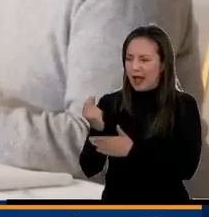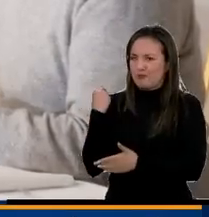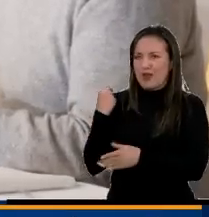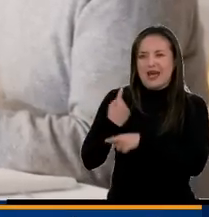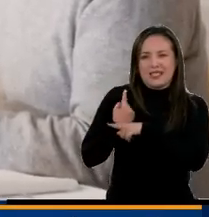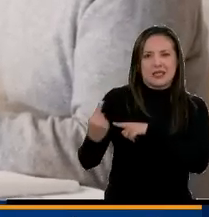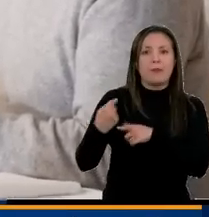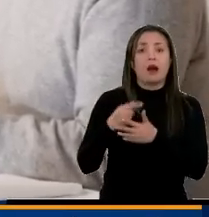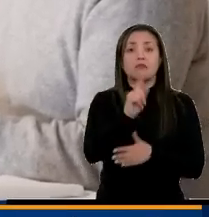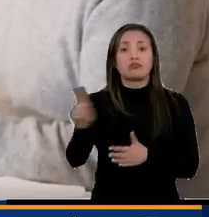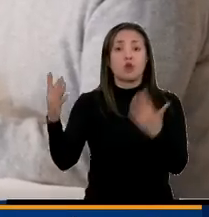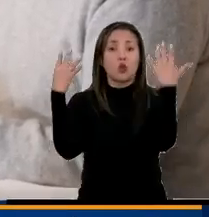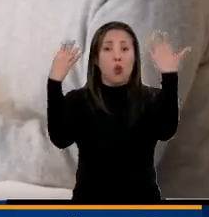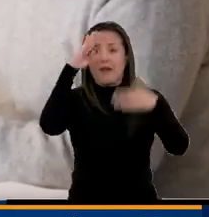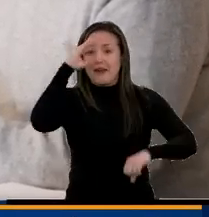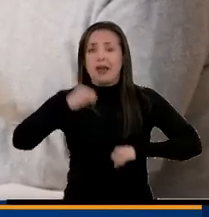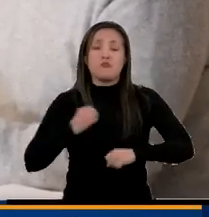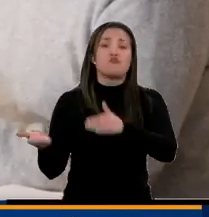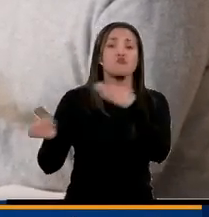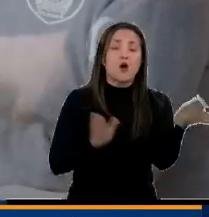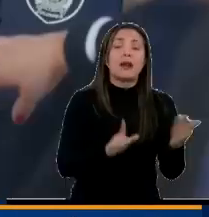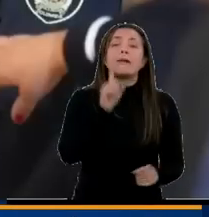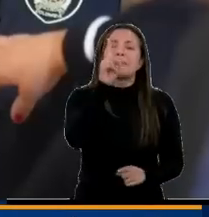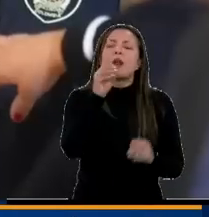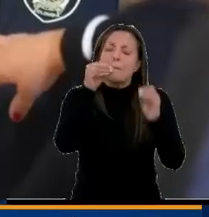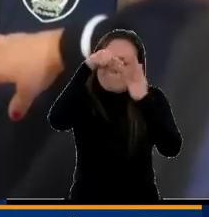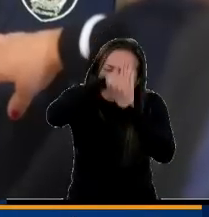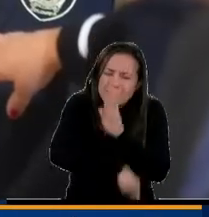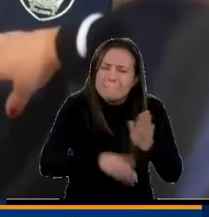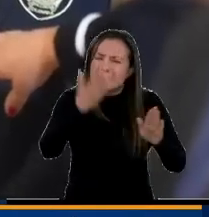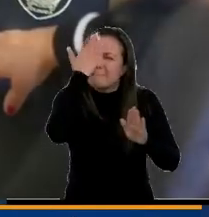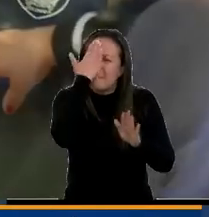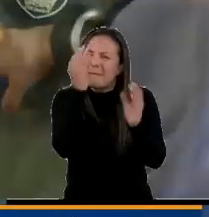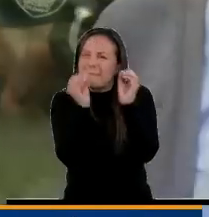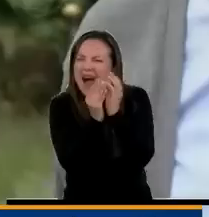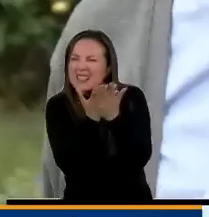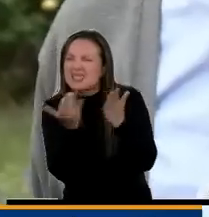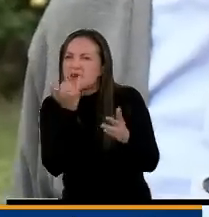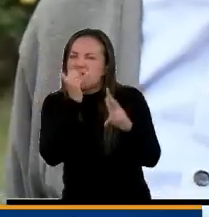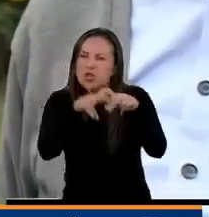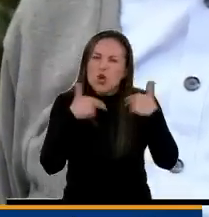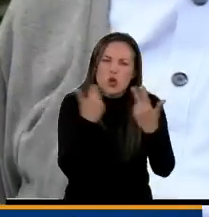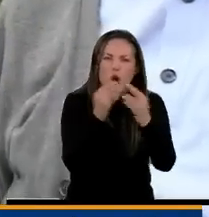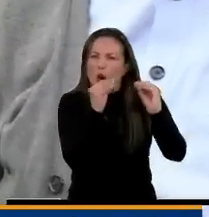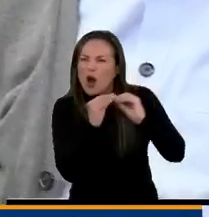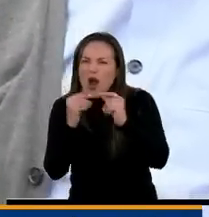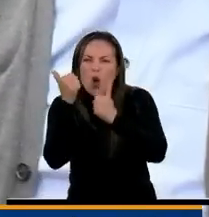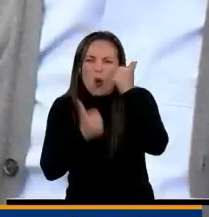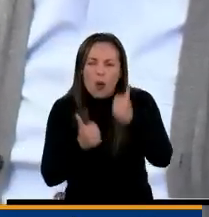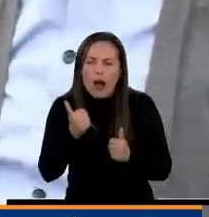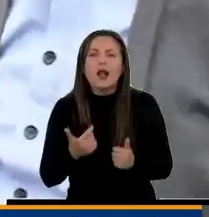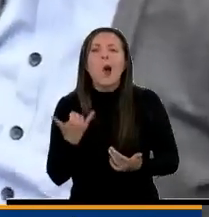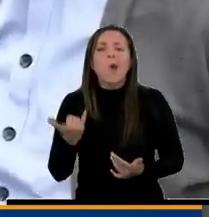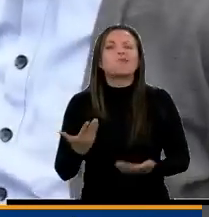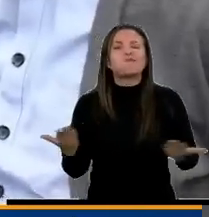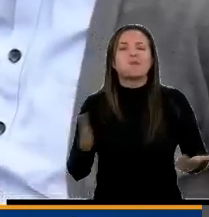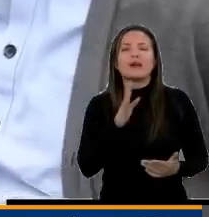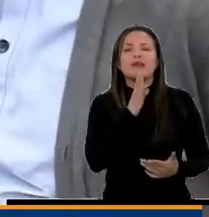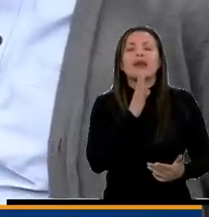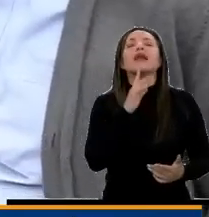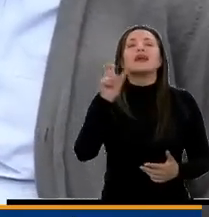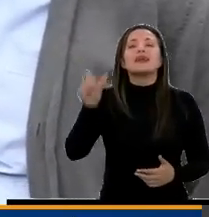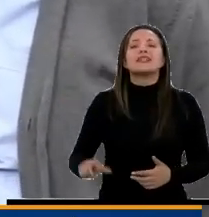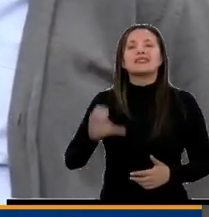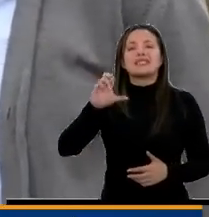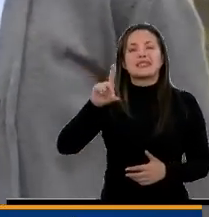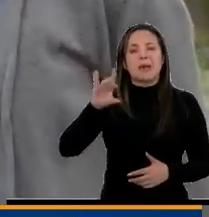miembros del ejército perdieron la vida. Pero para conocer los detalles de esta reunión, para conocer qué fue lo que se planteó, me encuentro con el senador Iván Cepeda